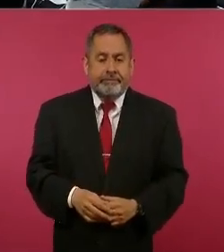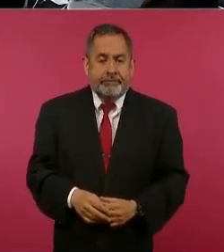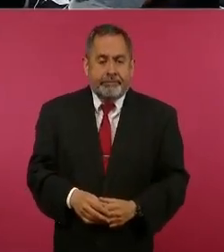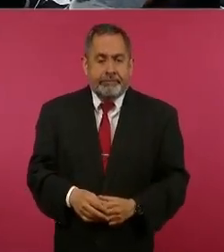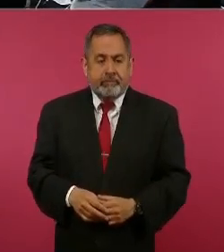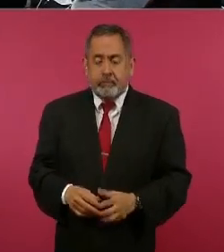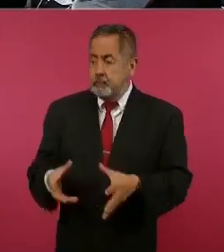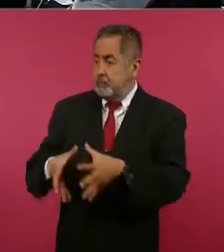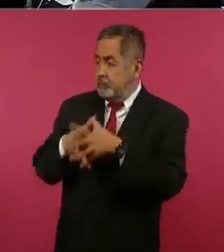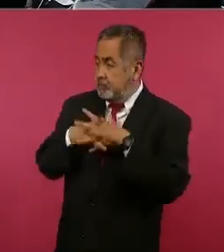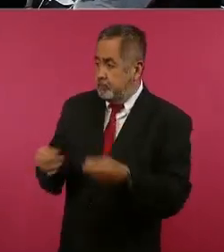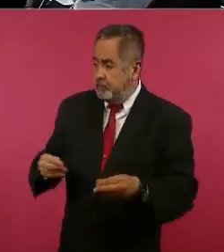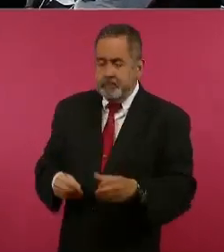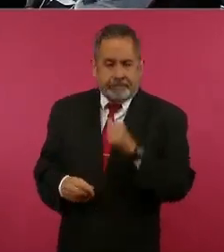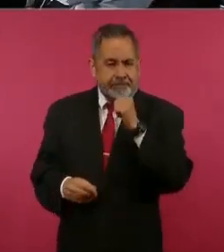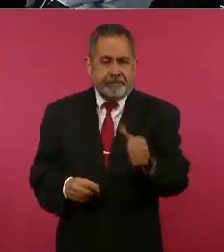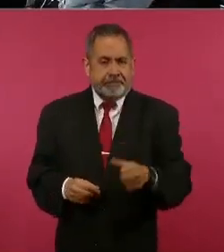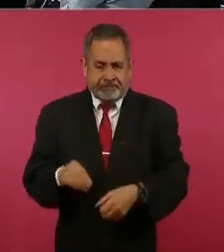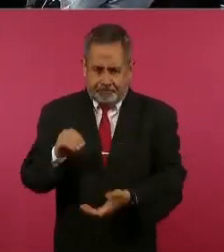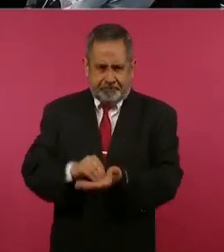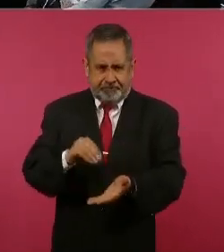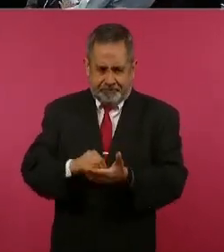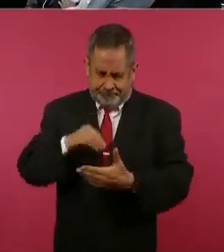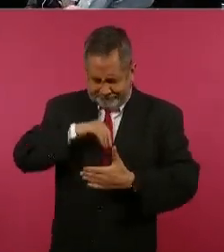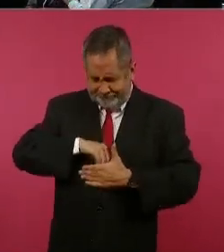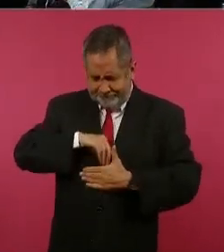no desapareció,